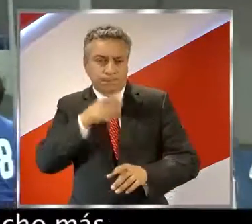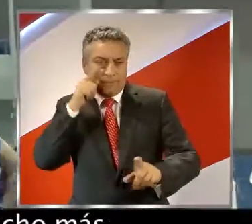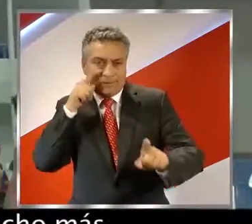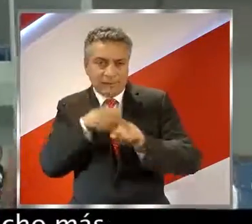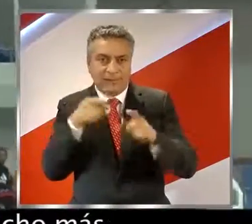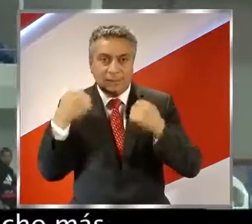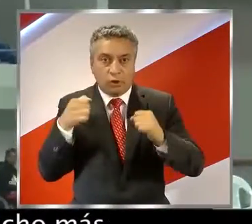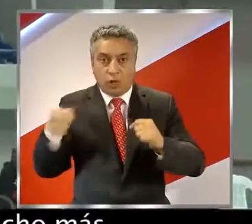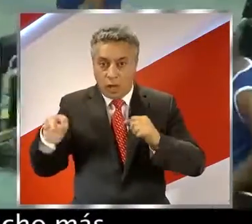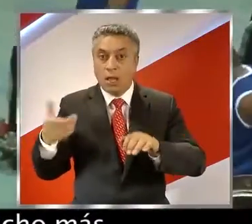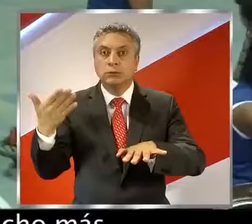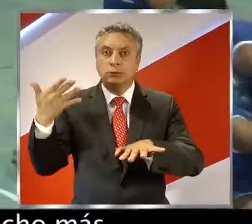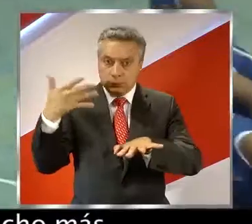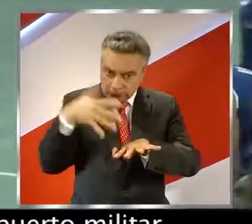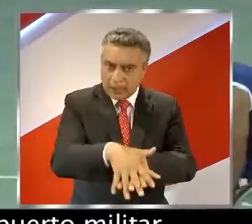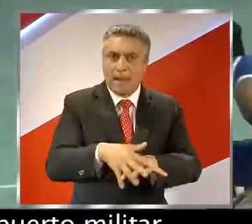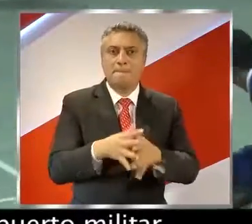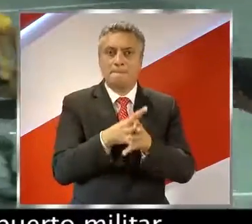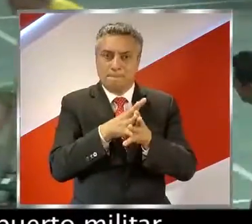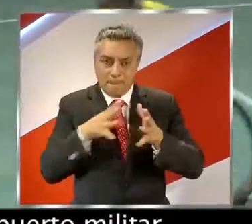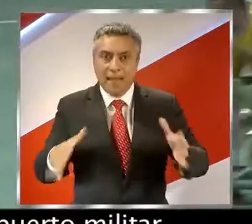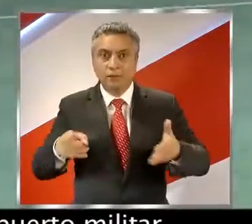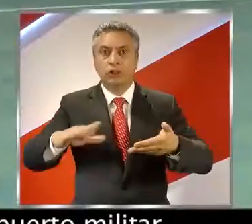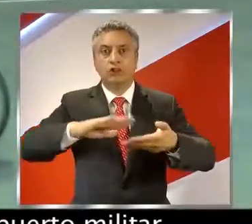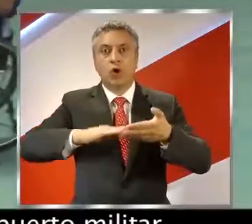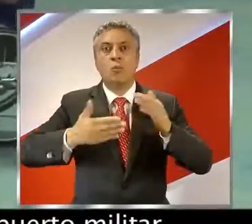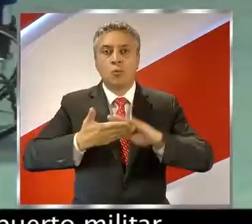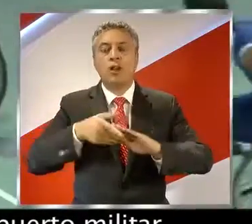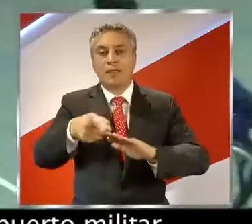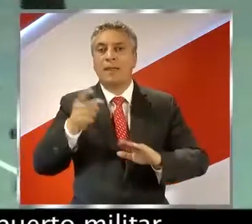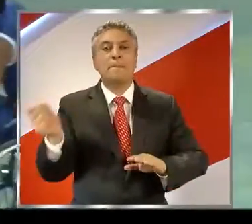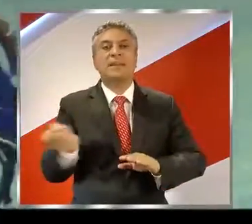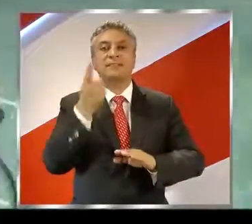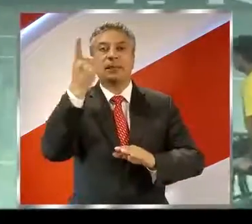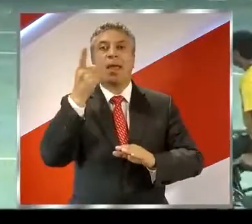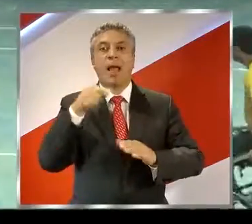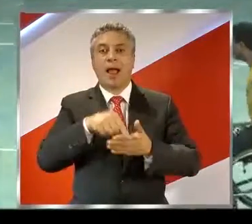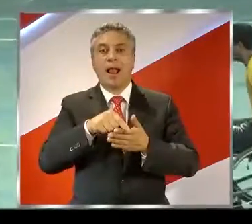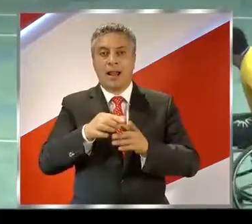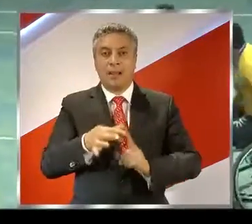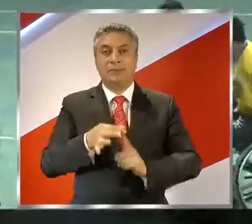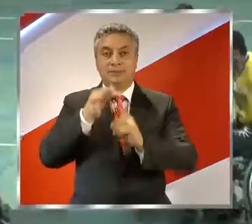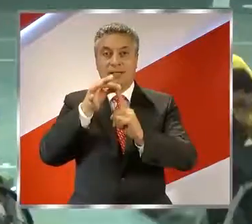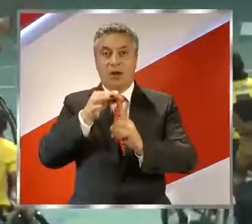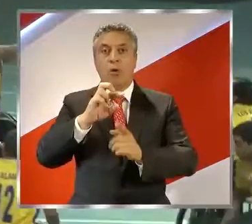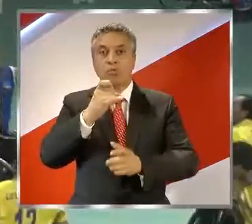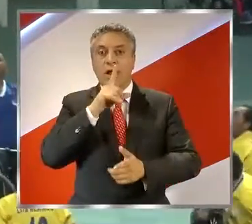vez se integren mucho más a la comunidad del principal puerto militar de nuestro país.